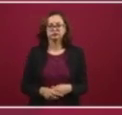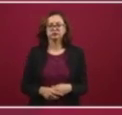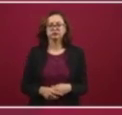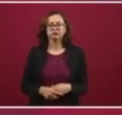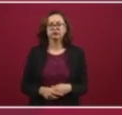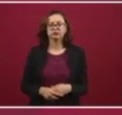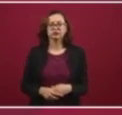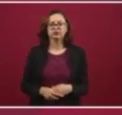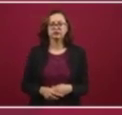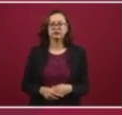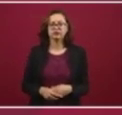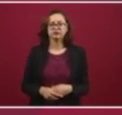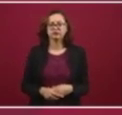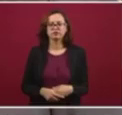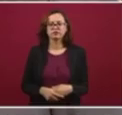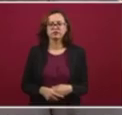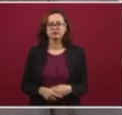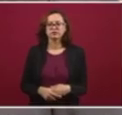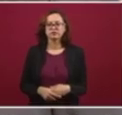para